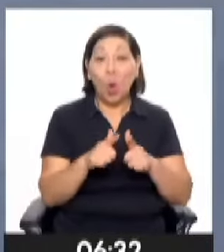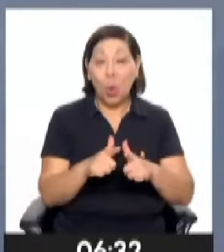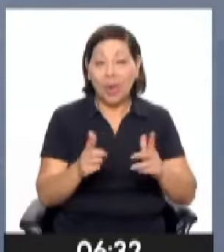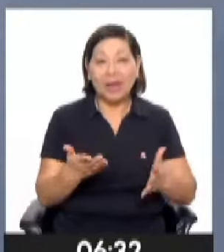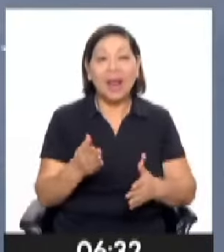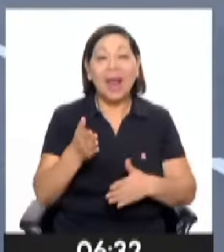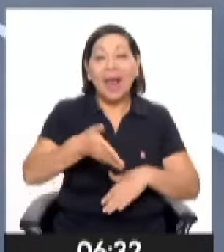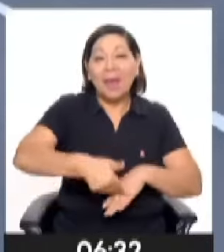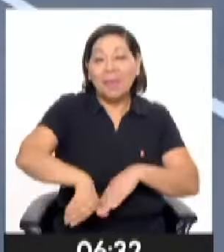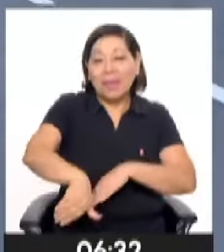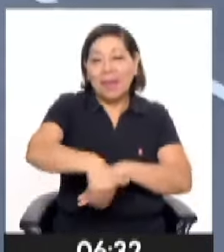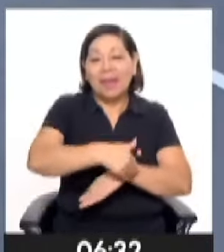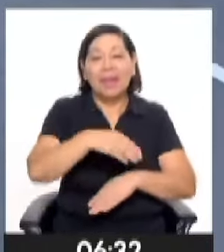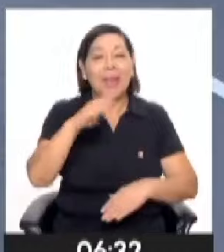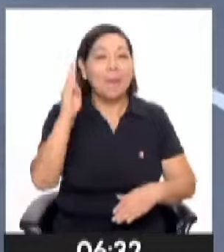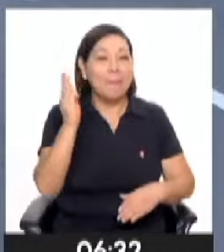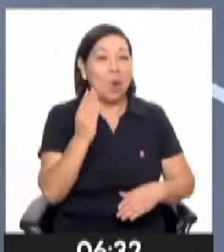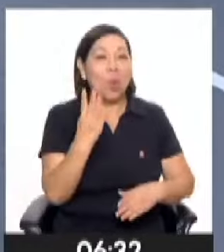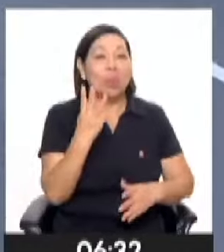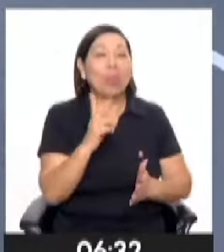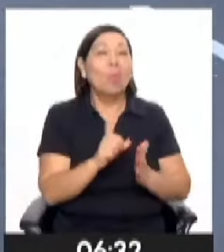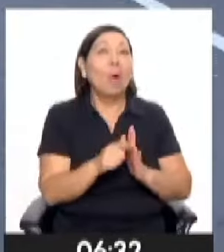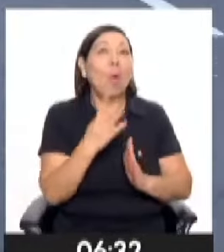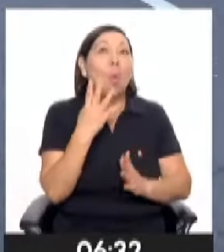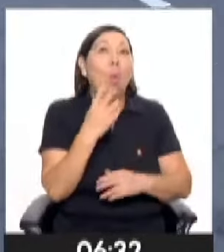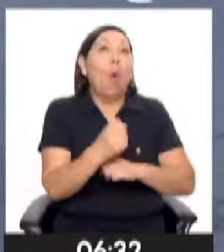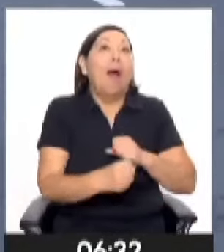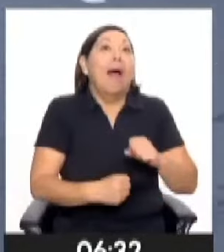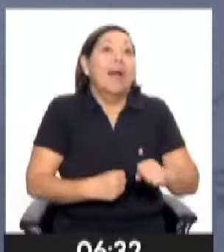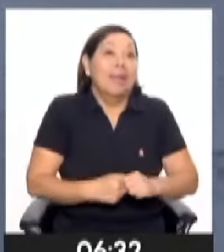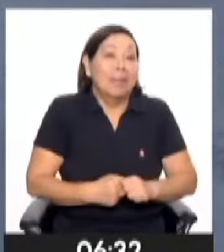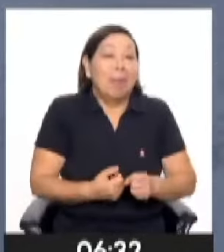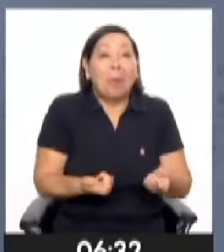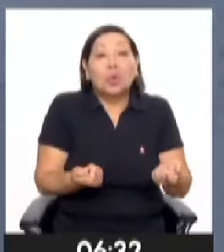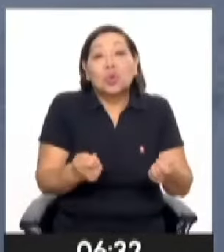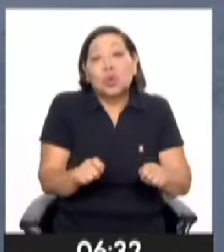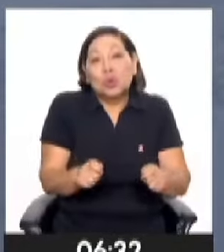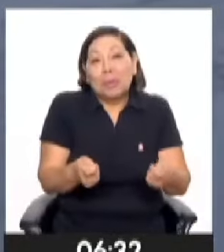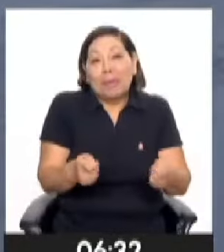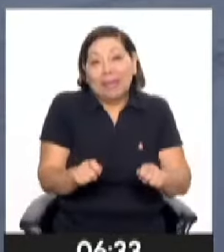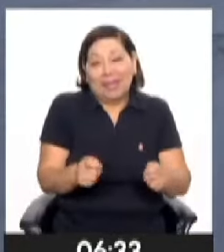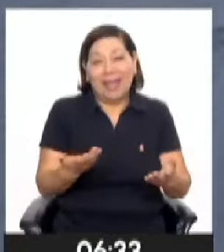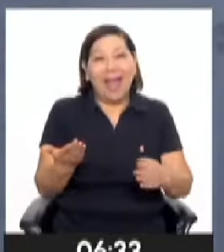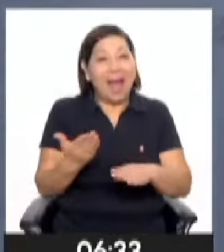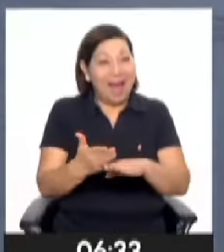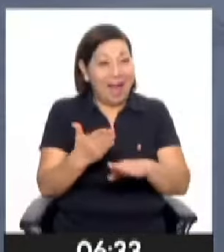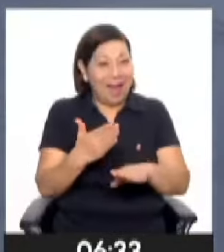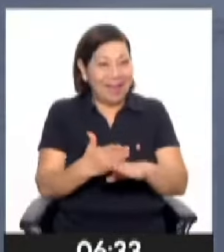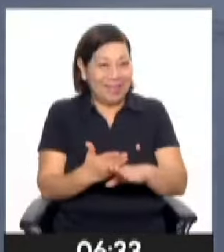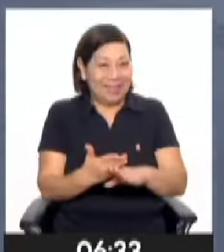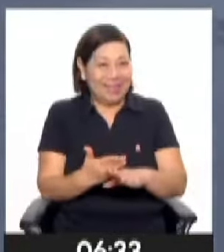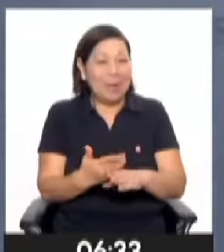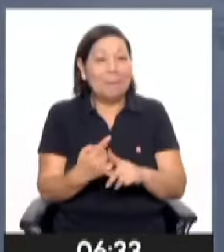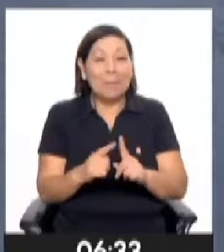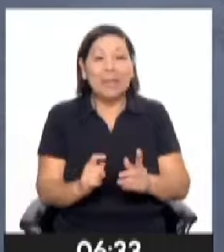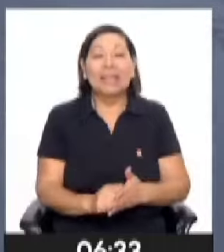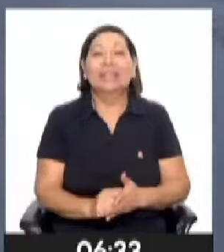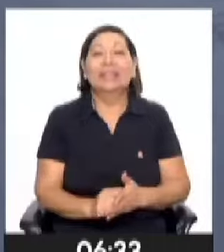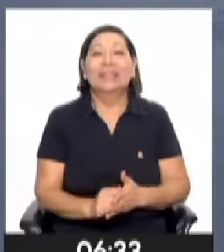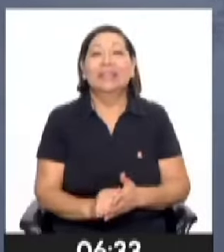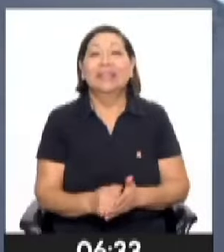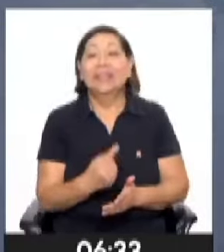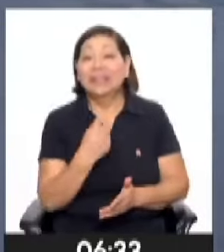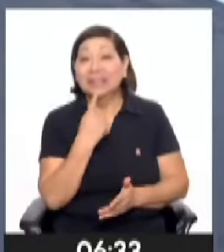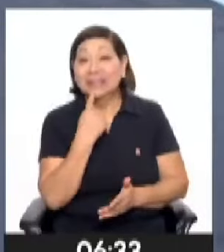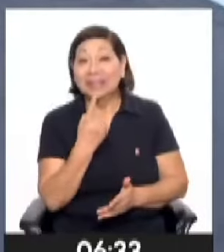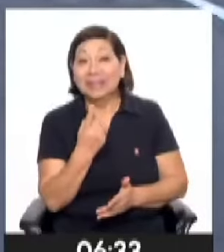la avenida Brasil, luego de 4 años. 4 años, es cierto, en los años anteriores se ha realizado esta actividad en sedes como